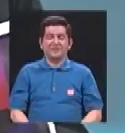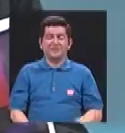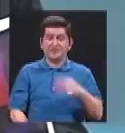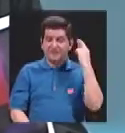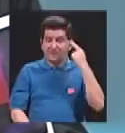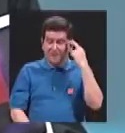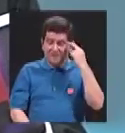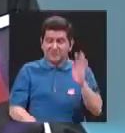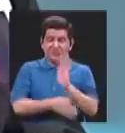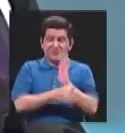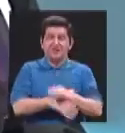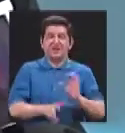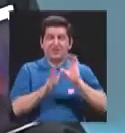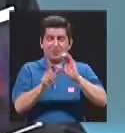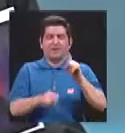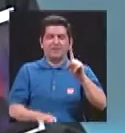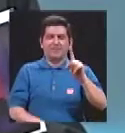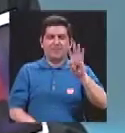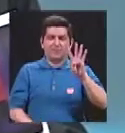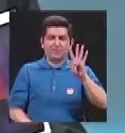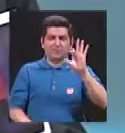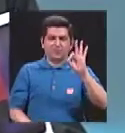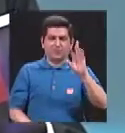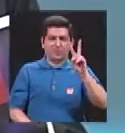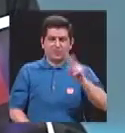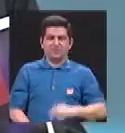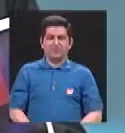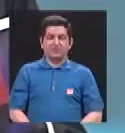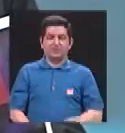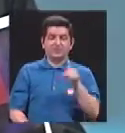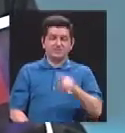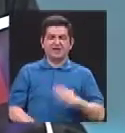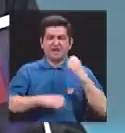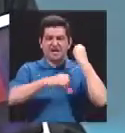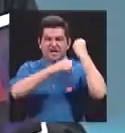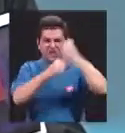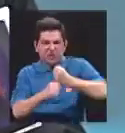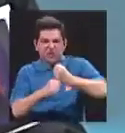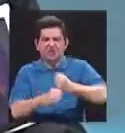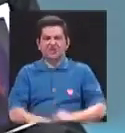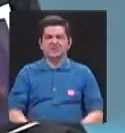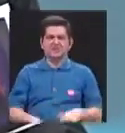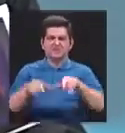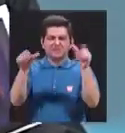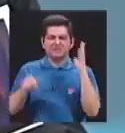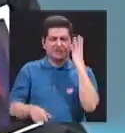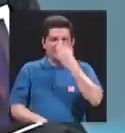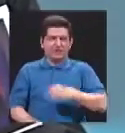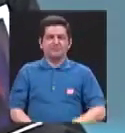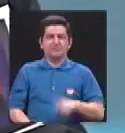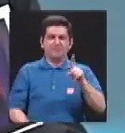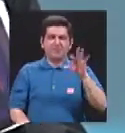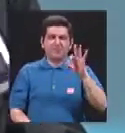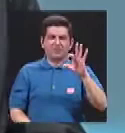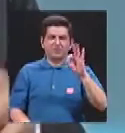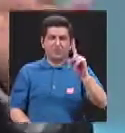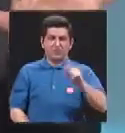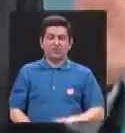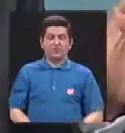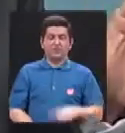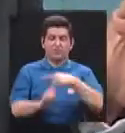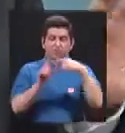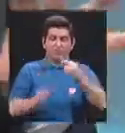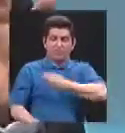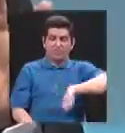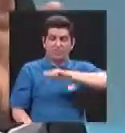película de Cristóbal Colón, 1492, La Conquista del Paraíso, que se filmó en 1991,